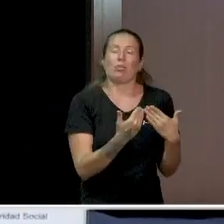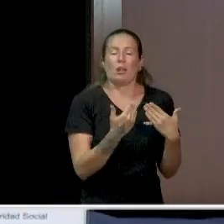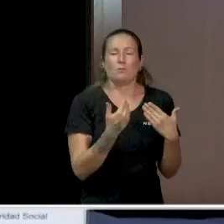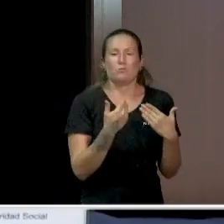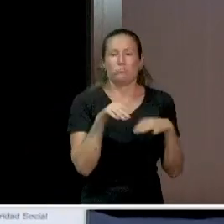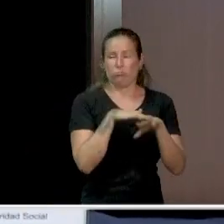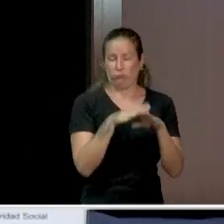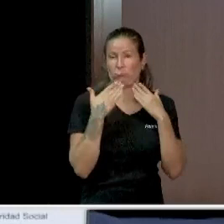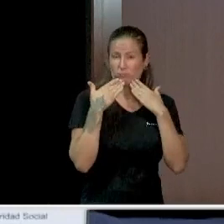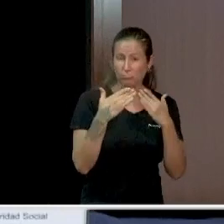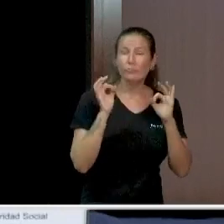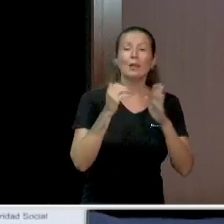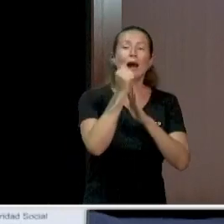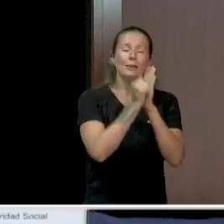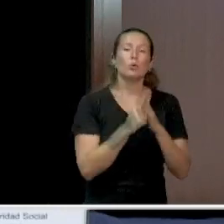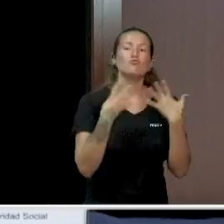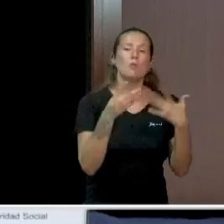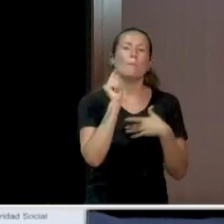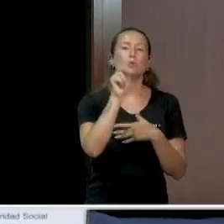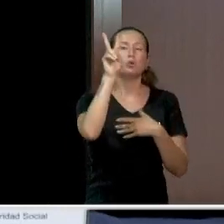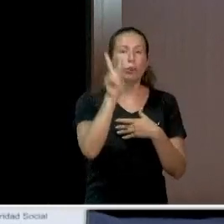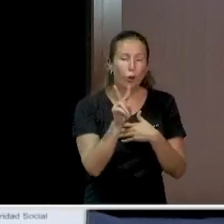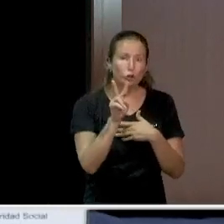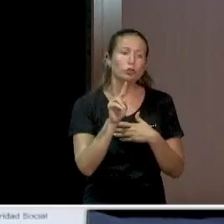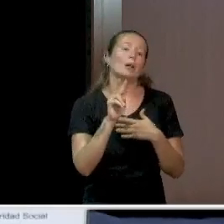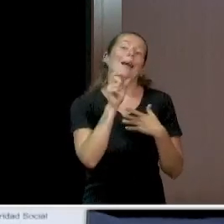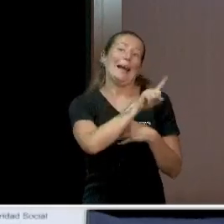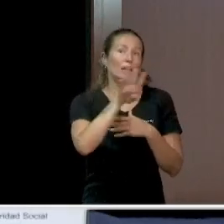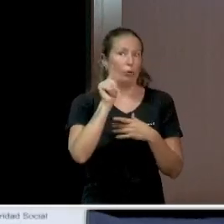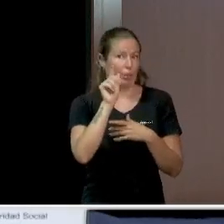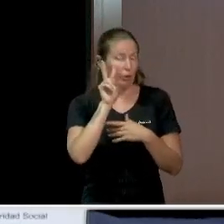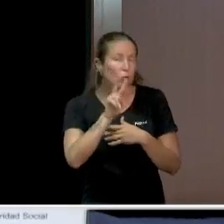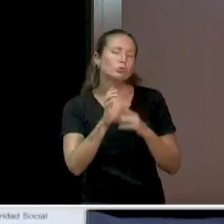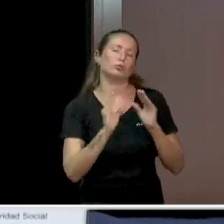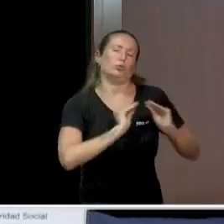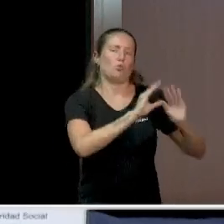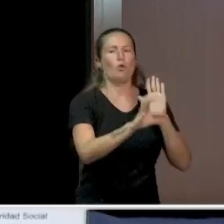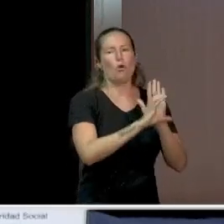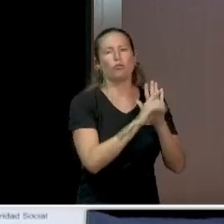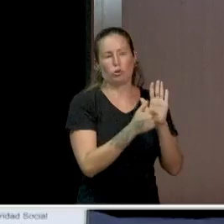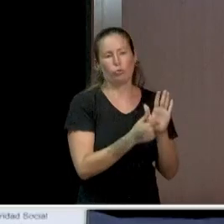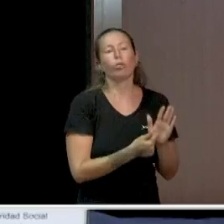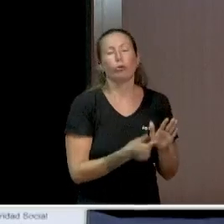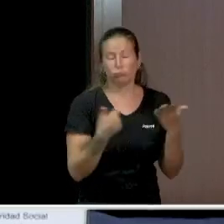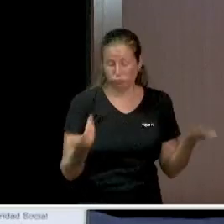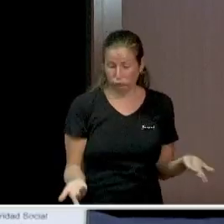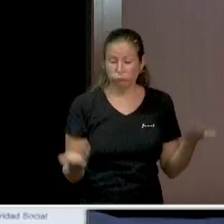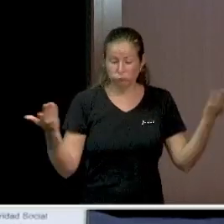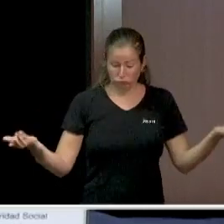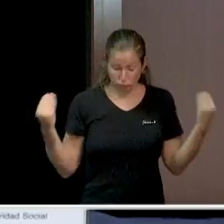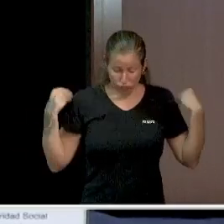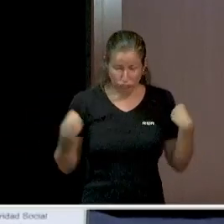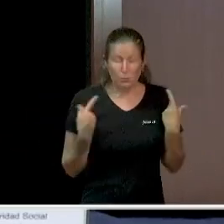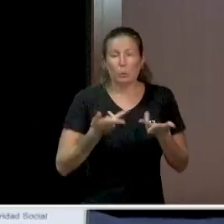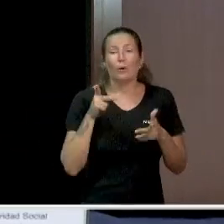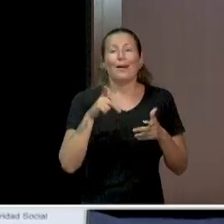a partir de los artículos 9.2 y 14 de la Constitución. Por ello, la propia Ley General de Derechos